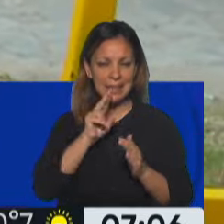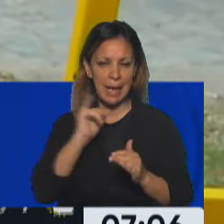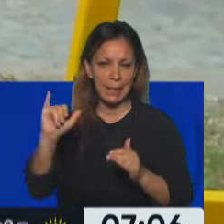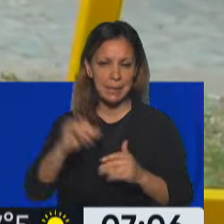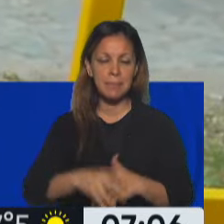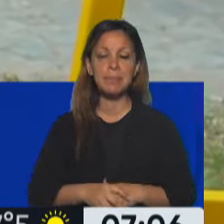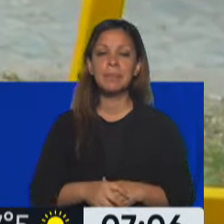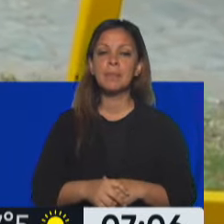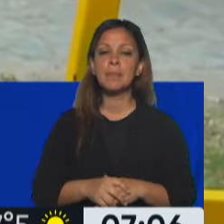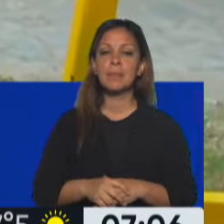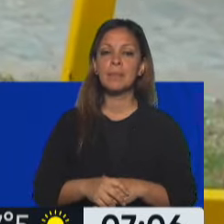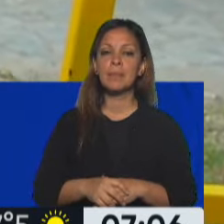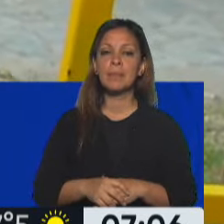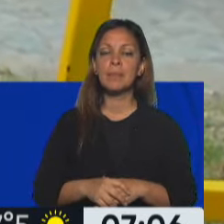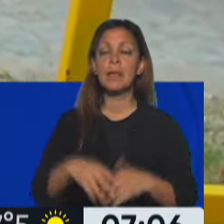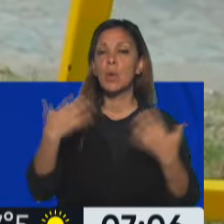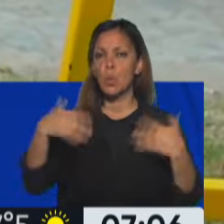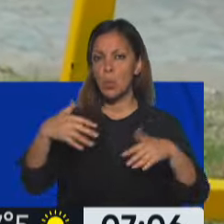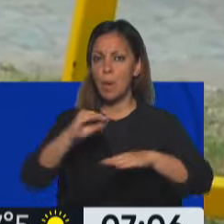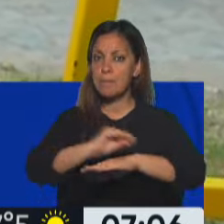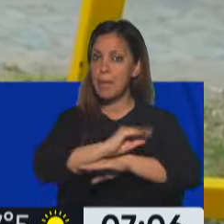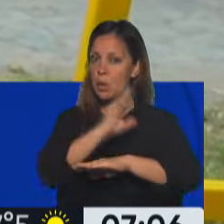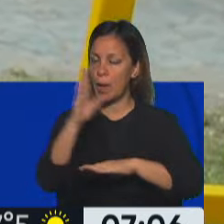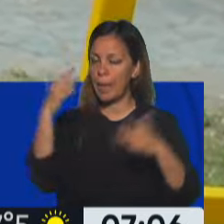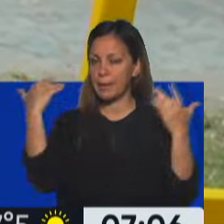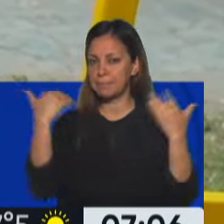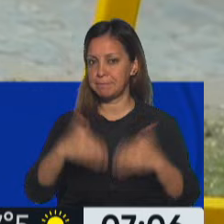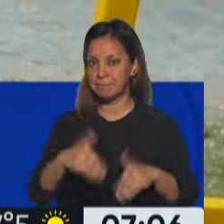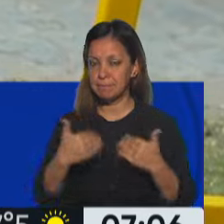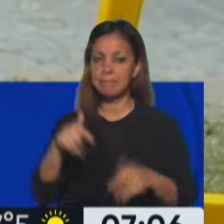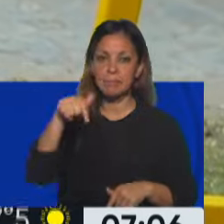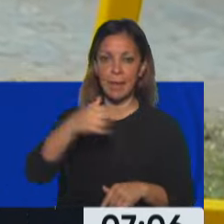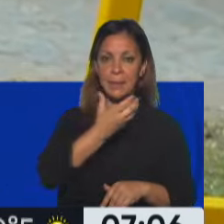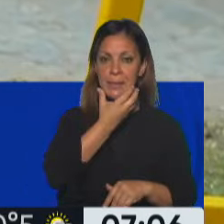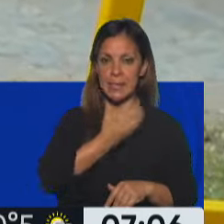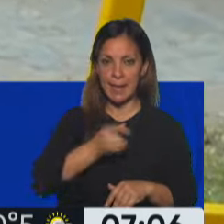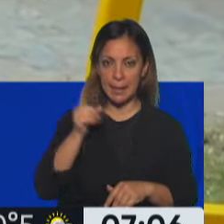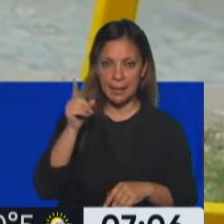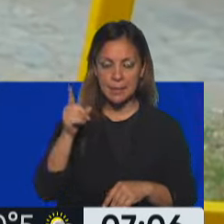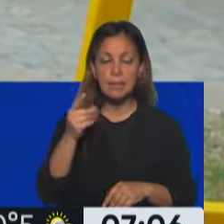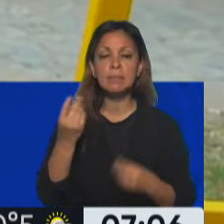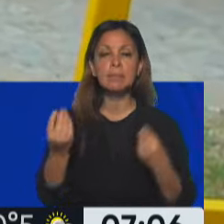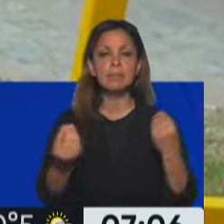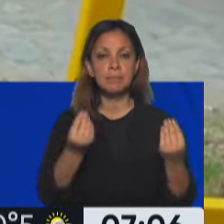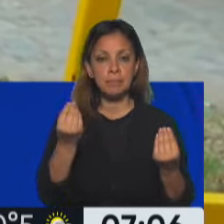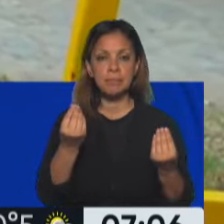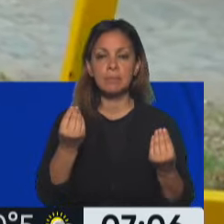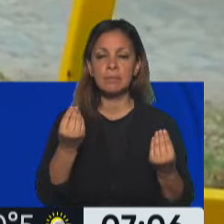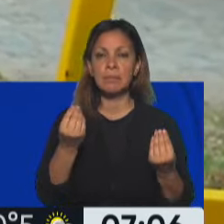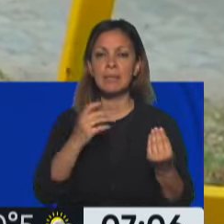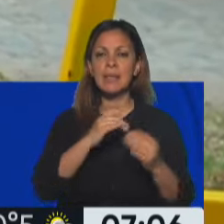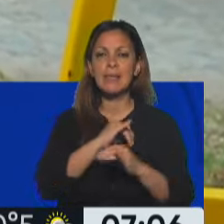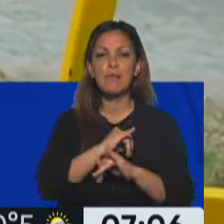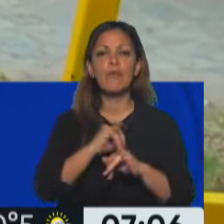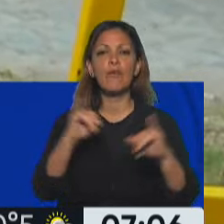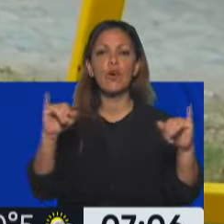una madrugada intensa aquí en Villa Gesell, por supuesto, porque decíamos, la información